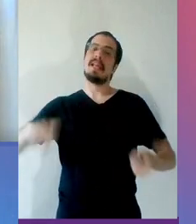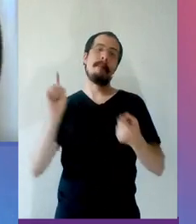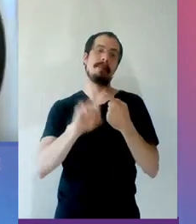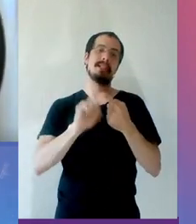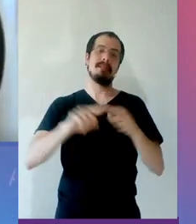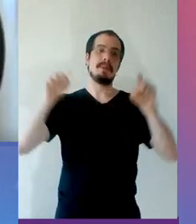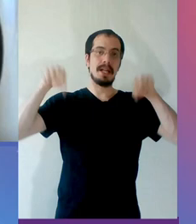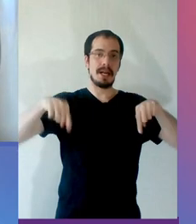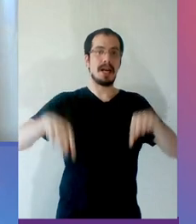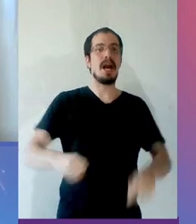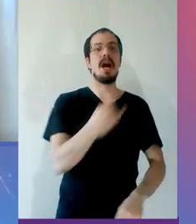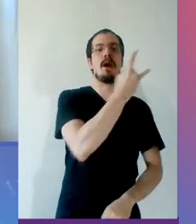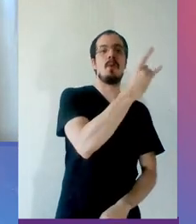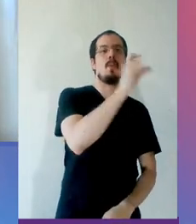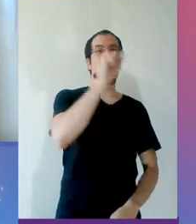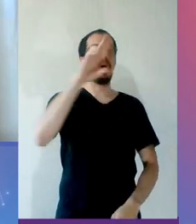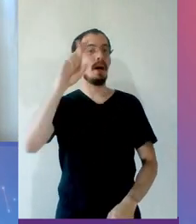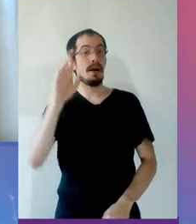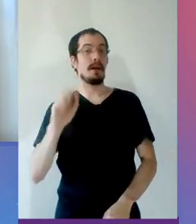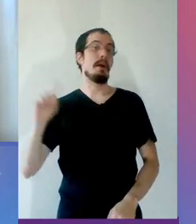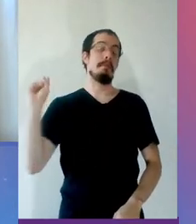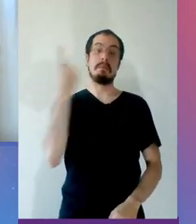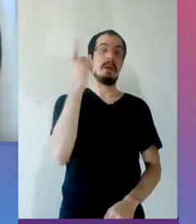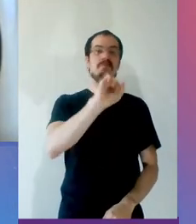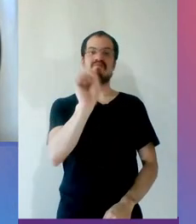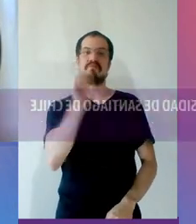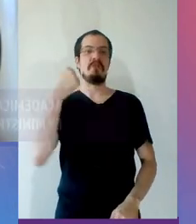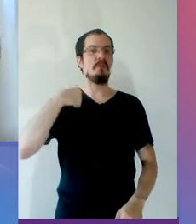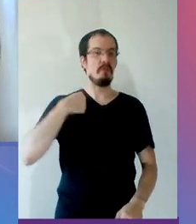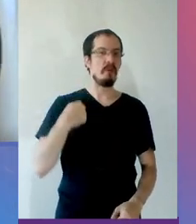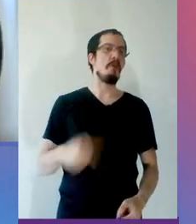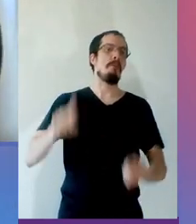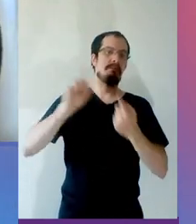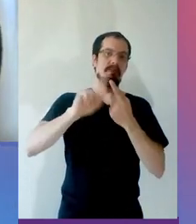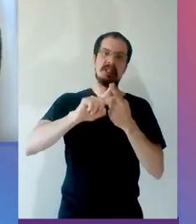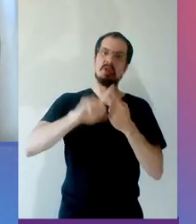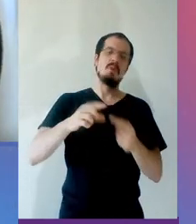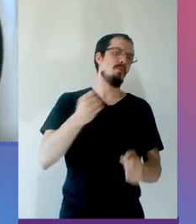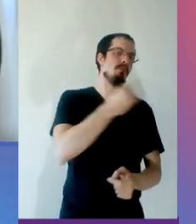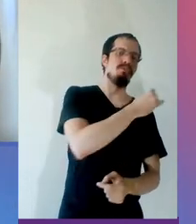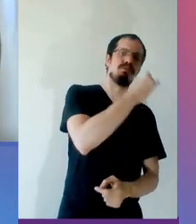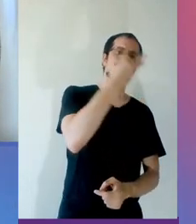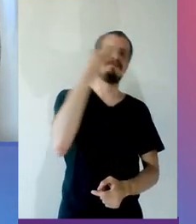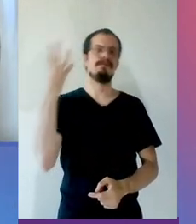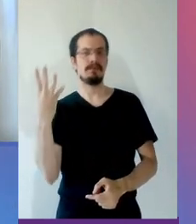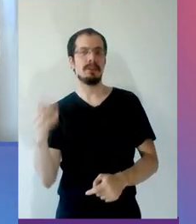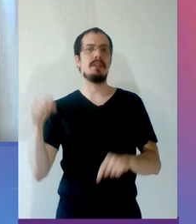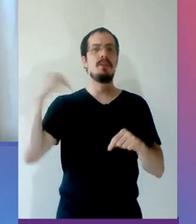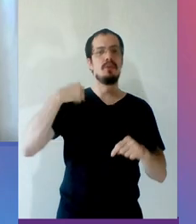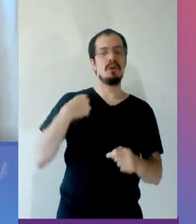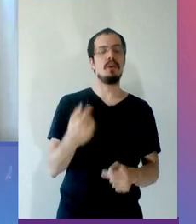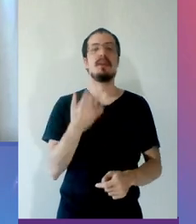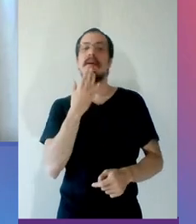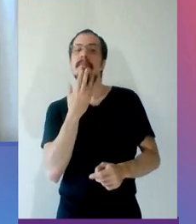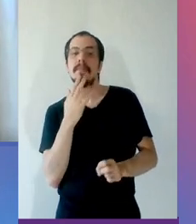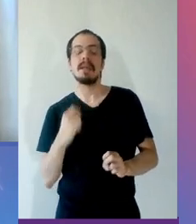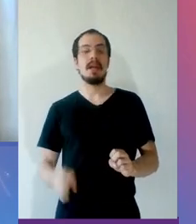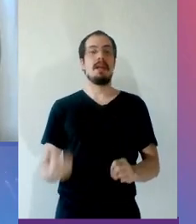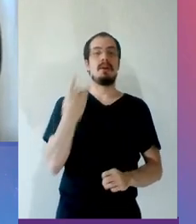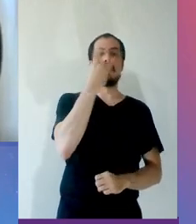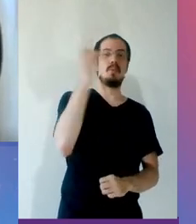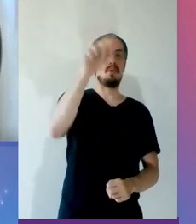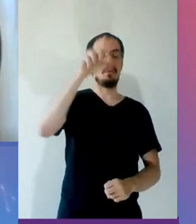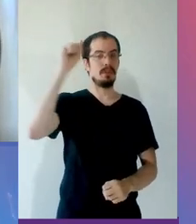Abierta Recoleta, no es la primera vez que lo hago, como decana de la Facultad de Ciencias Médicas de la Universidad de Santiago y hoy